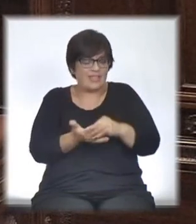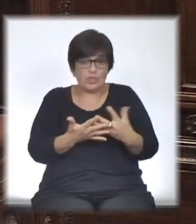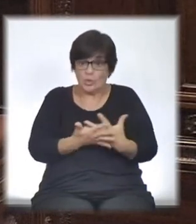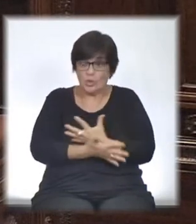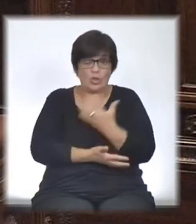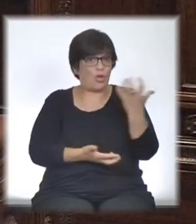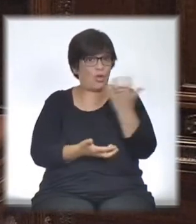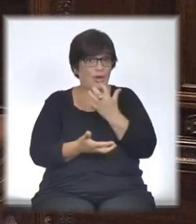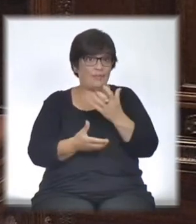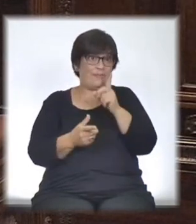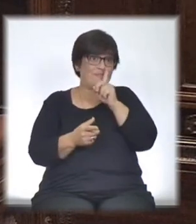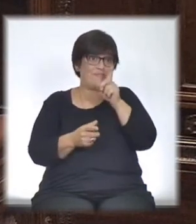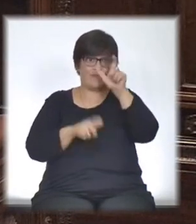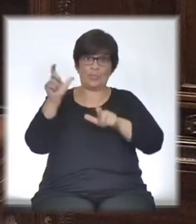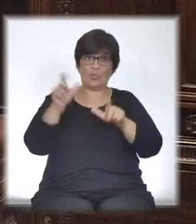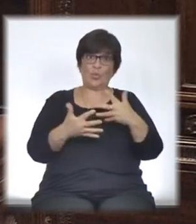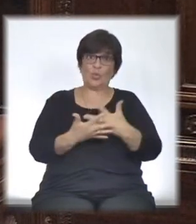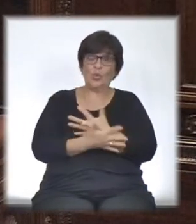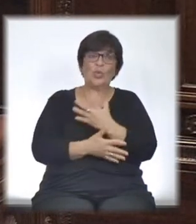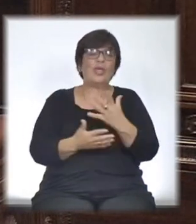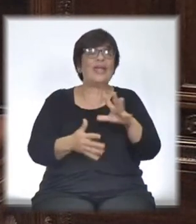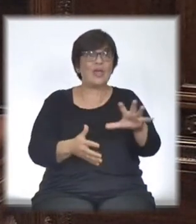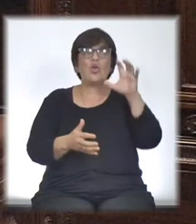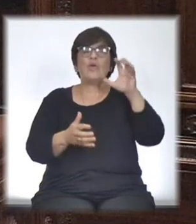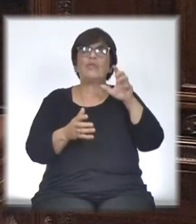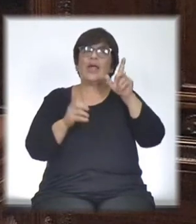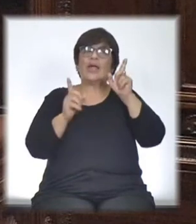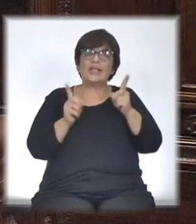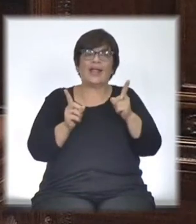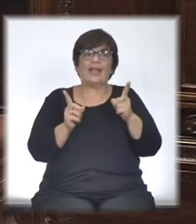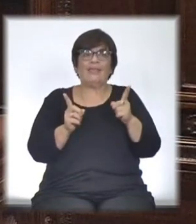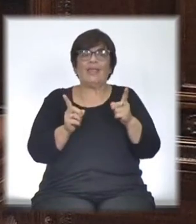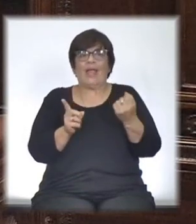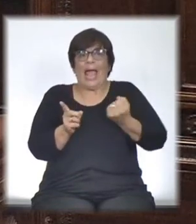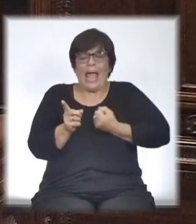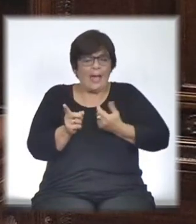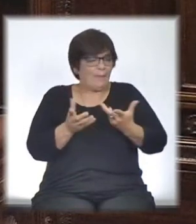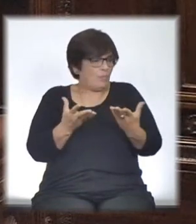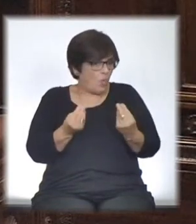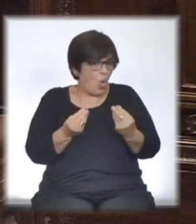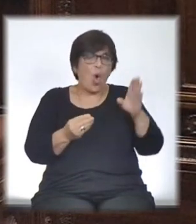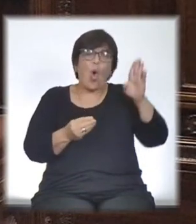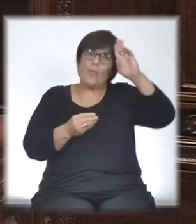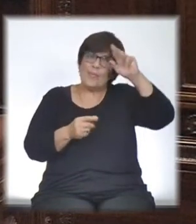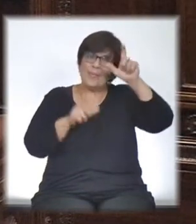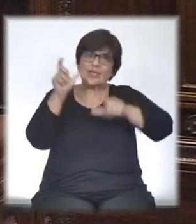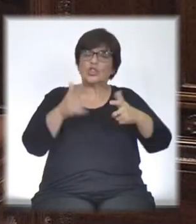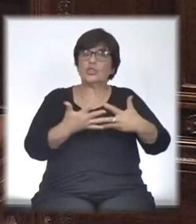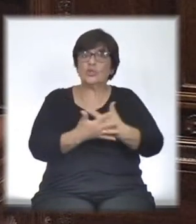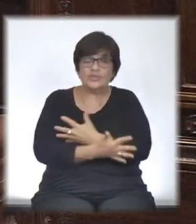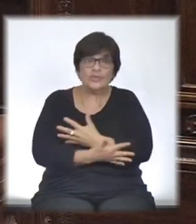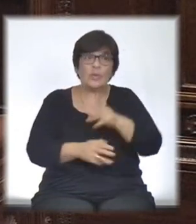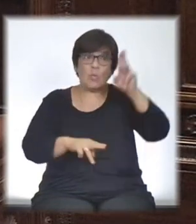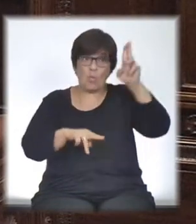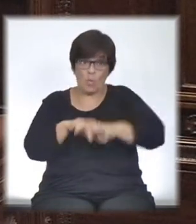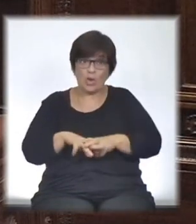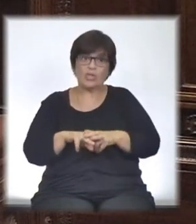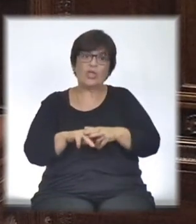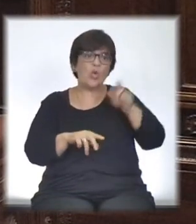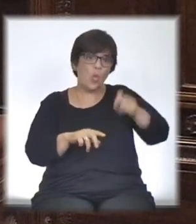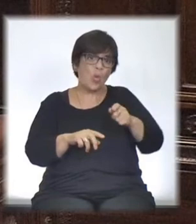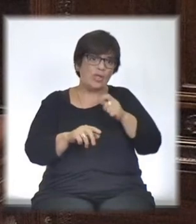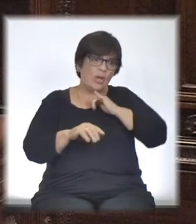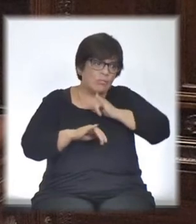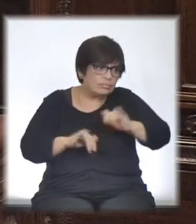miles de uruguayos, de mantener viva la memoria de los crímenes, de homenajear a las víctimas y de promover el juzgamiento y el